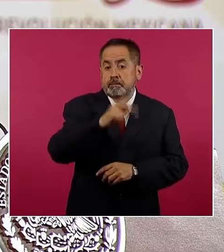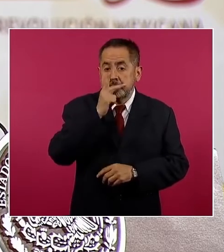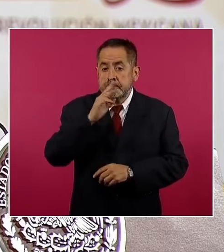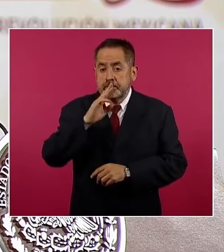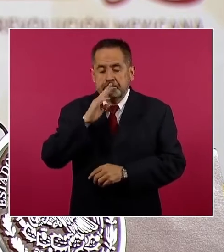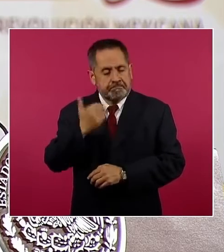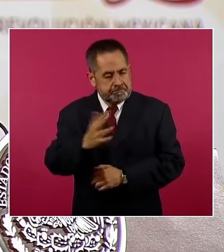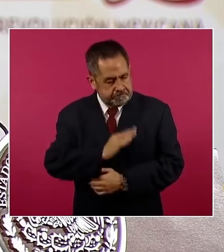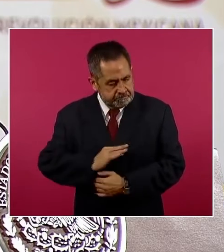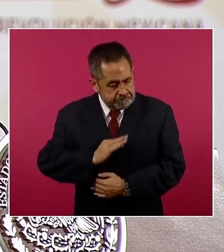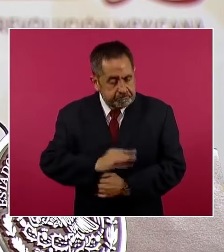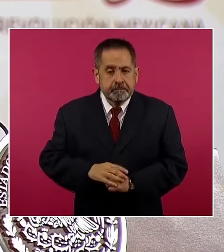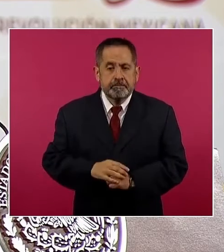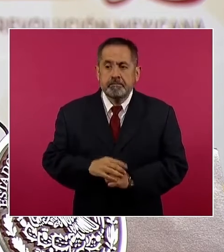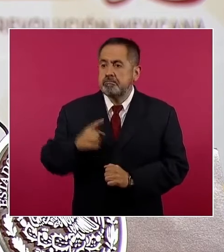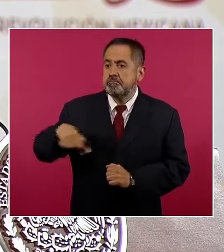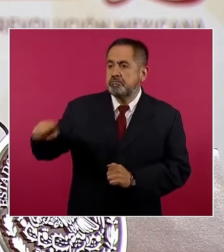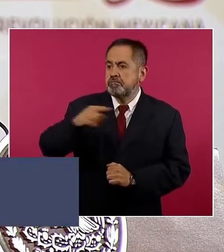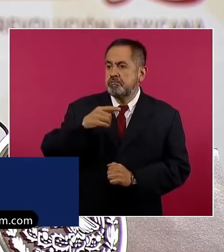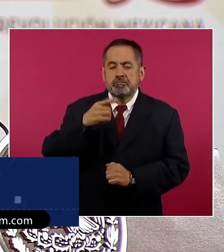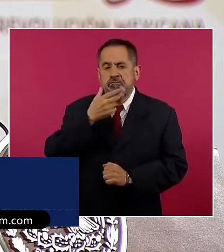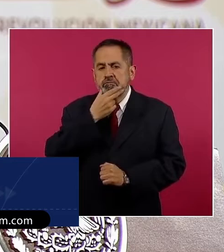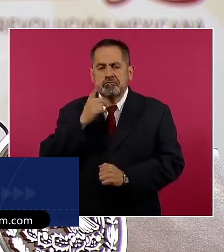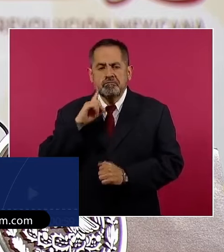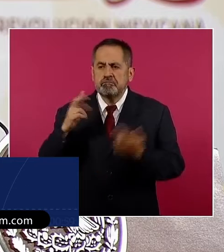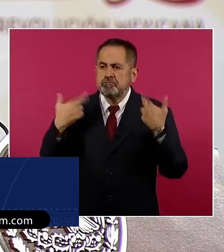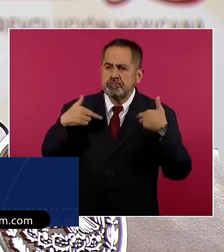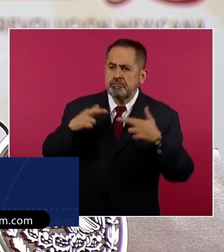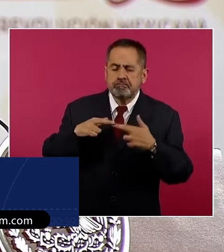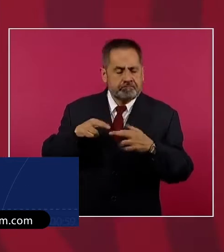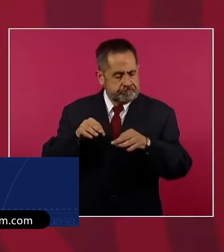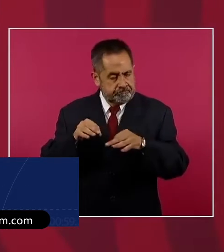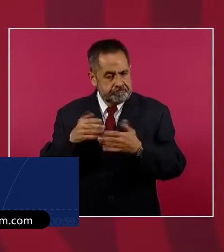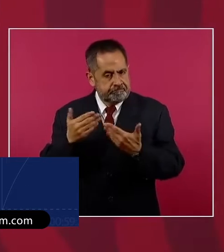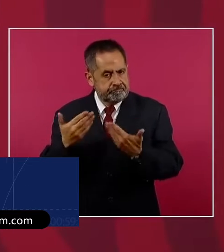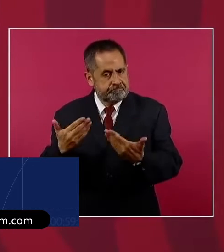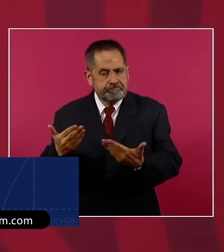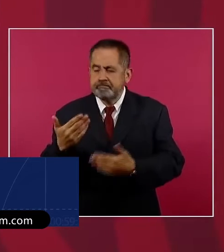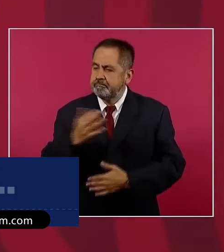a las maestras, a los maestros, a todos los trabajadores